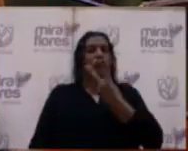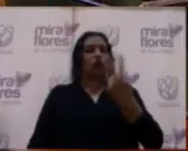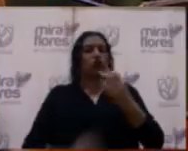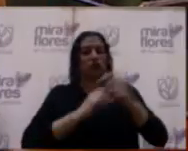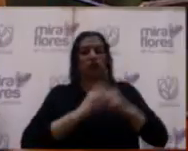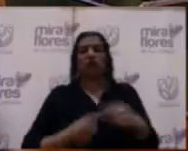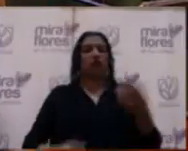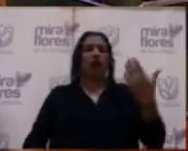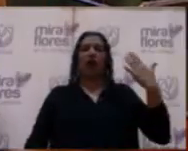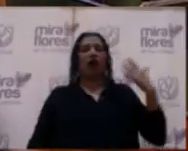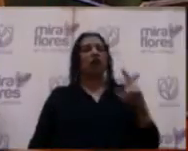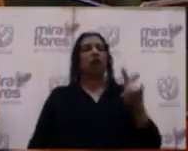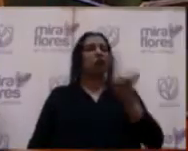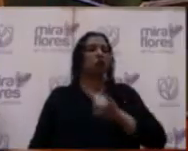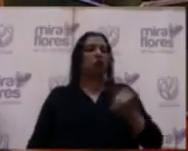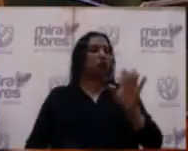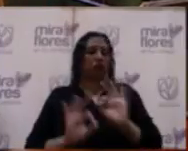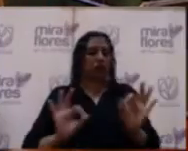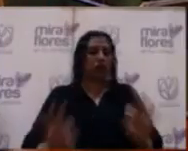están en desuso,